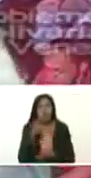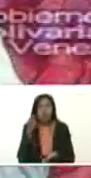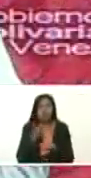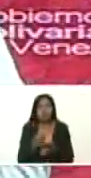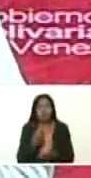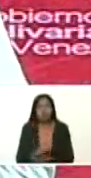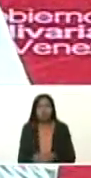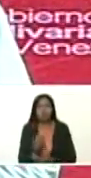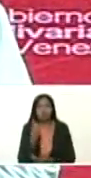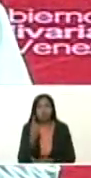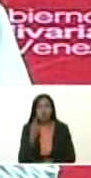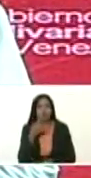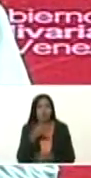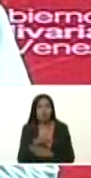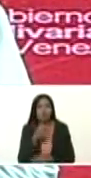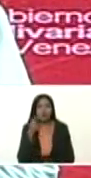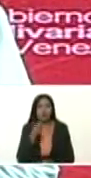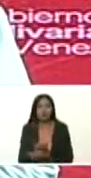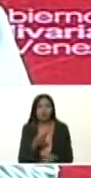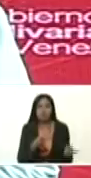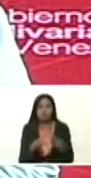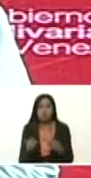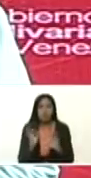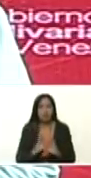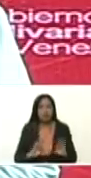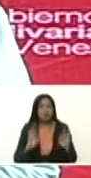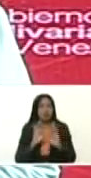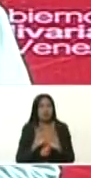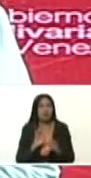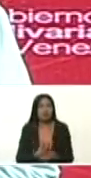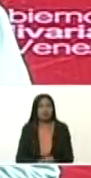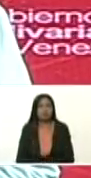ir a una graduación. No me han vuelto a invitar.